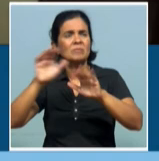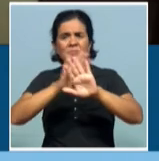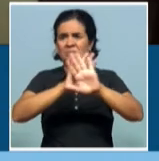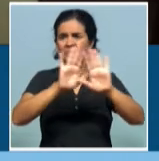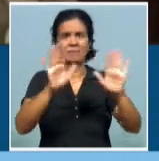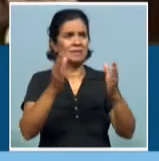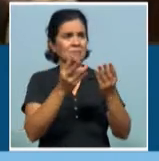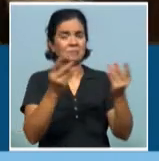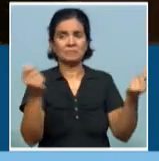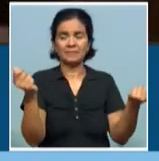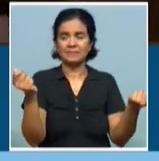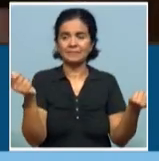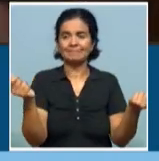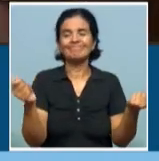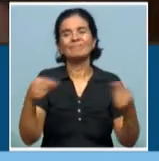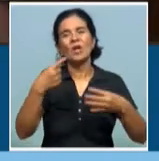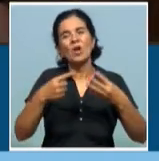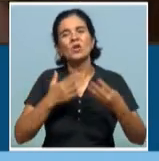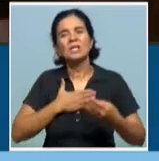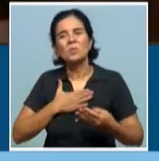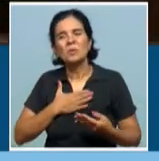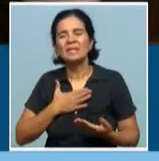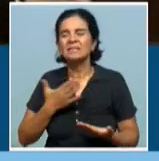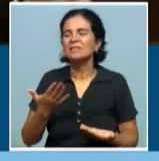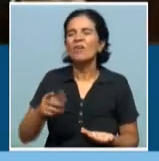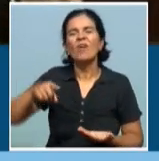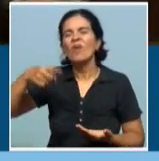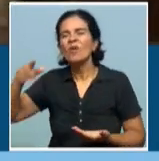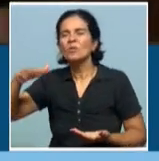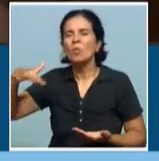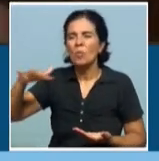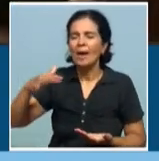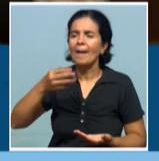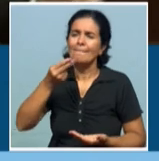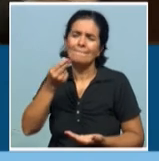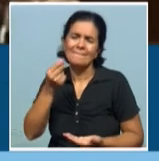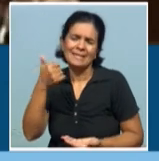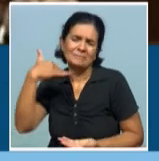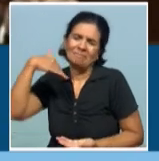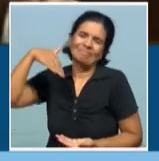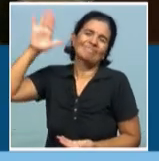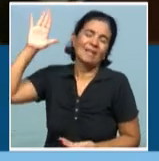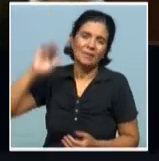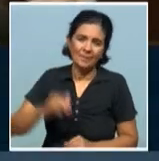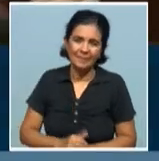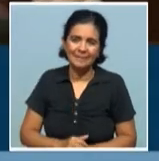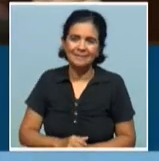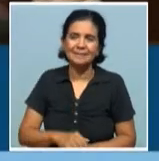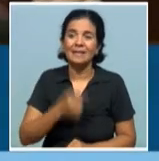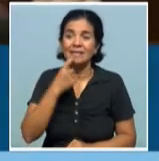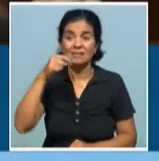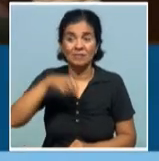eso. Entonces nuestros productos ya eran bastardeados y con precios mucho más caros y no salían de San